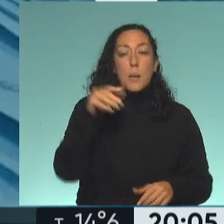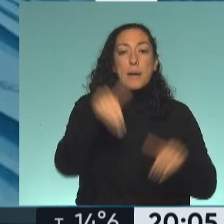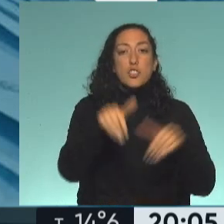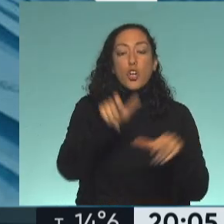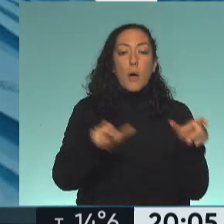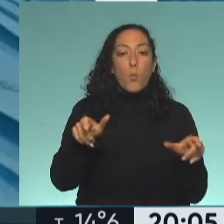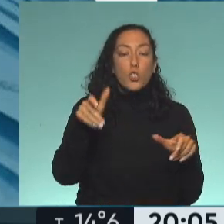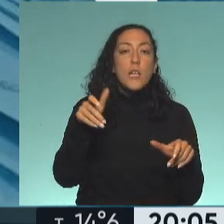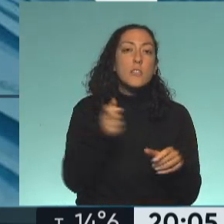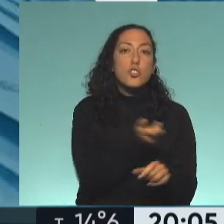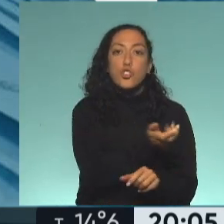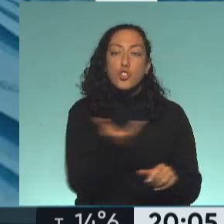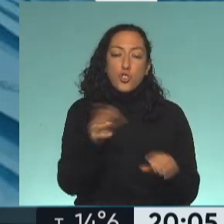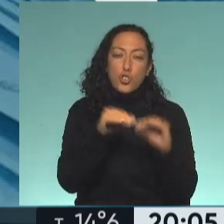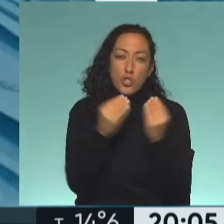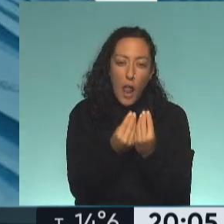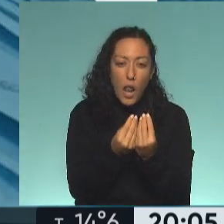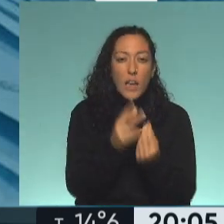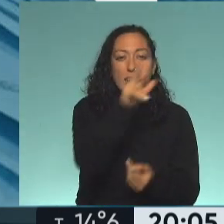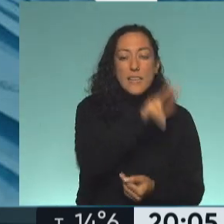electores, como podemos ver también en pantalla,